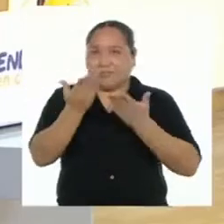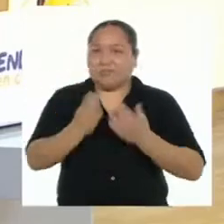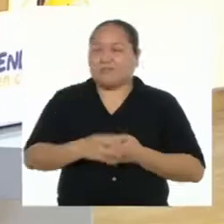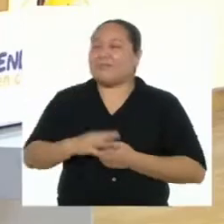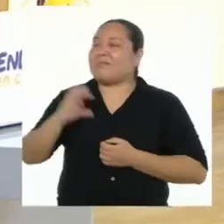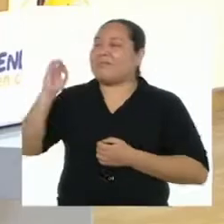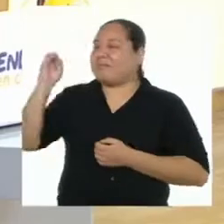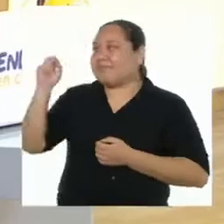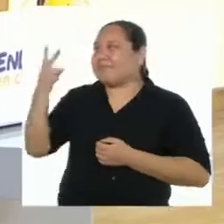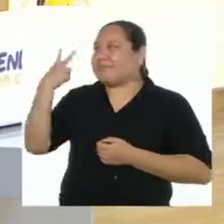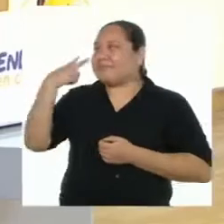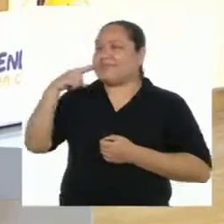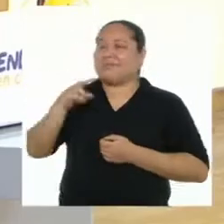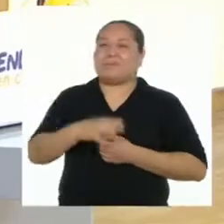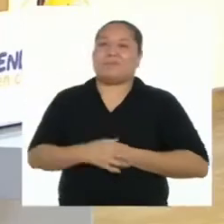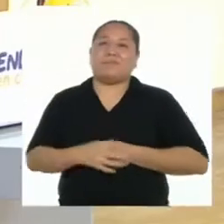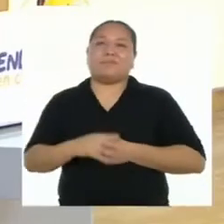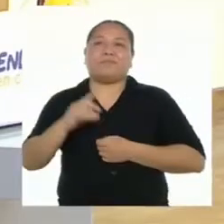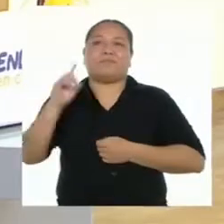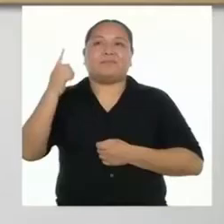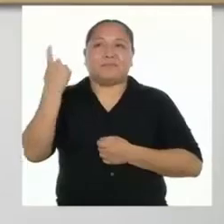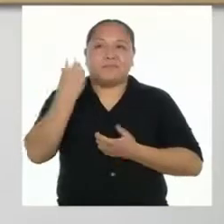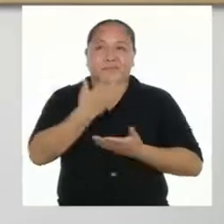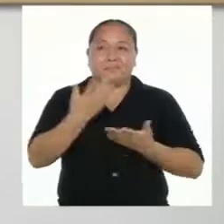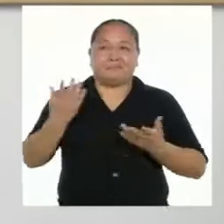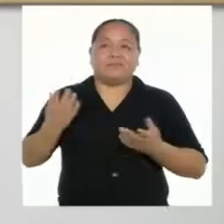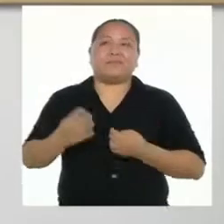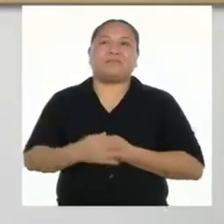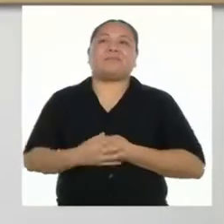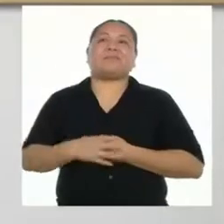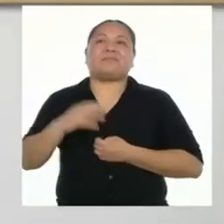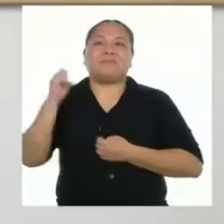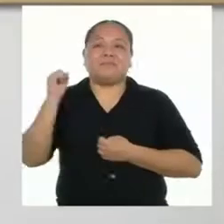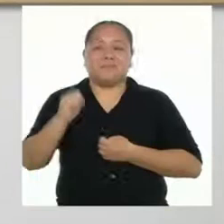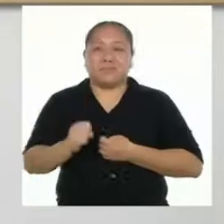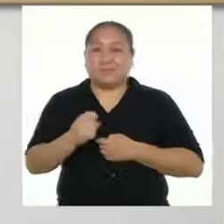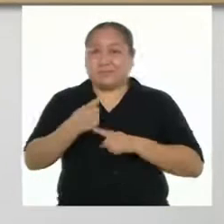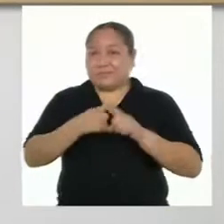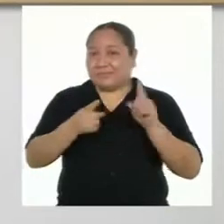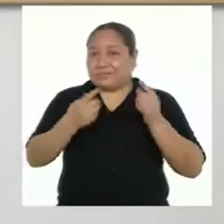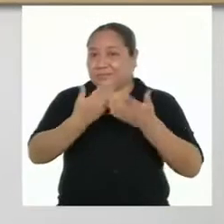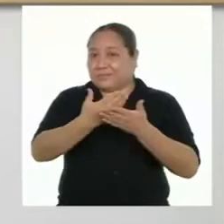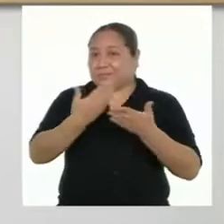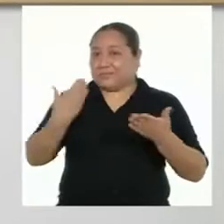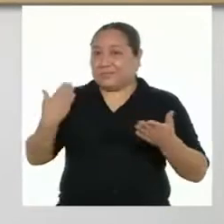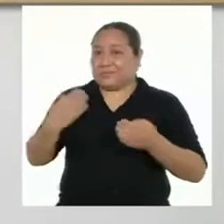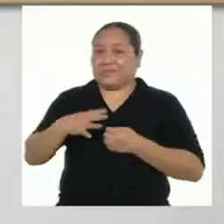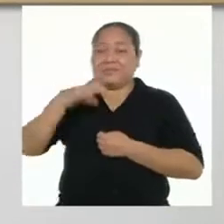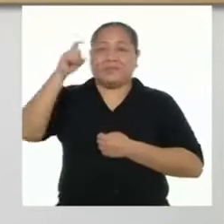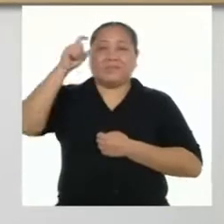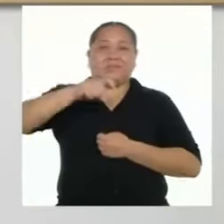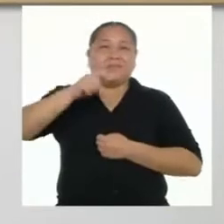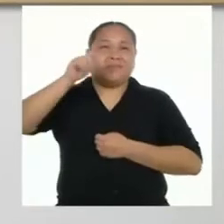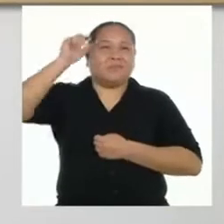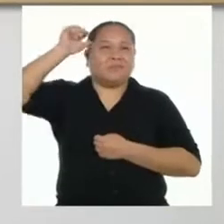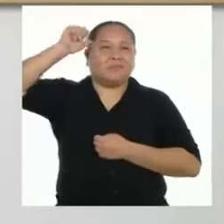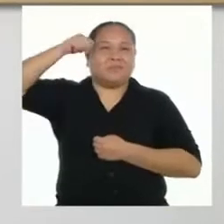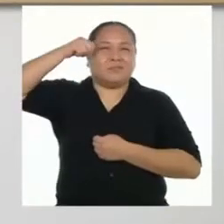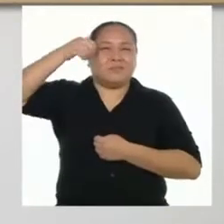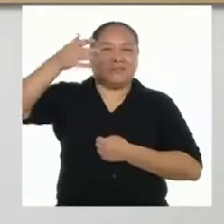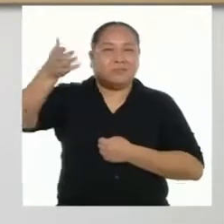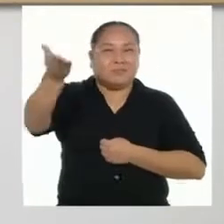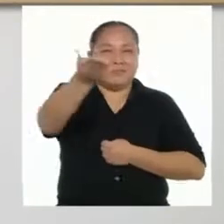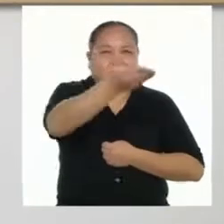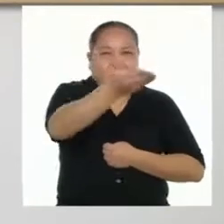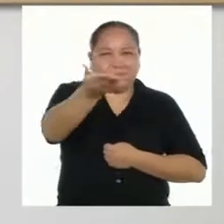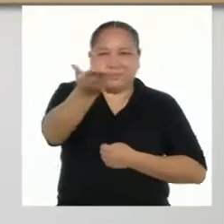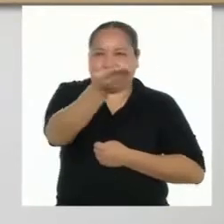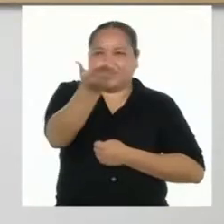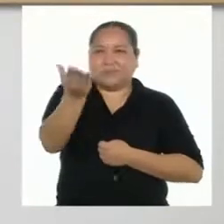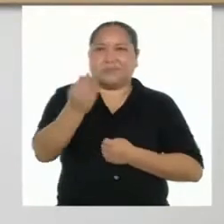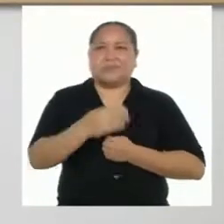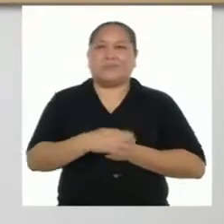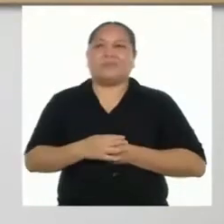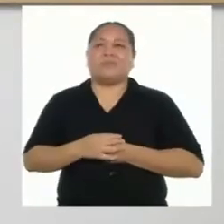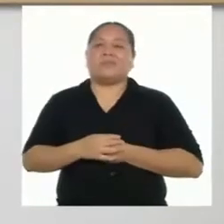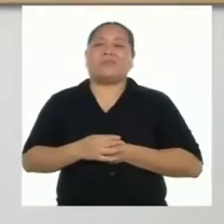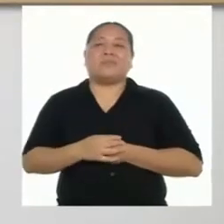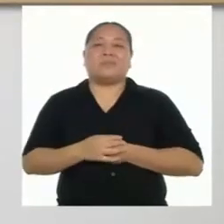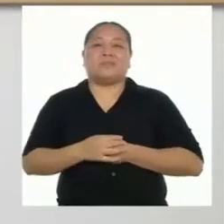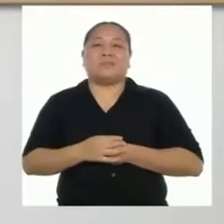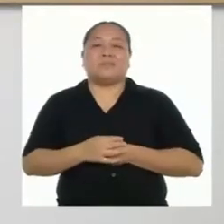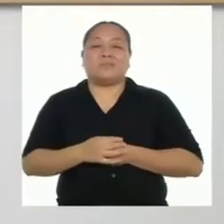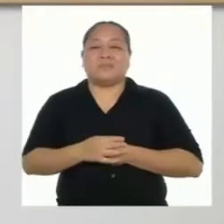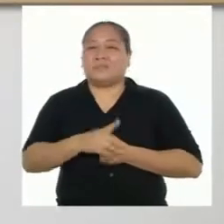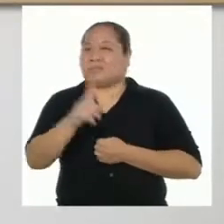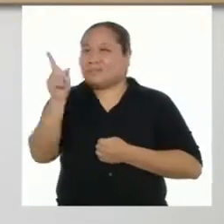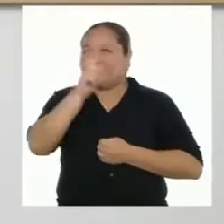ya veo. ¿Vamos con la primera situación? Sí, pero antes, necesito recordarles una cosa a ustedes, chicas y